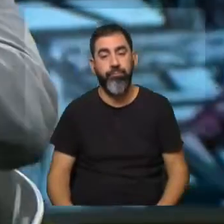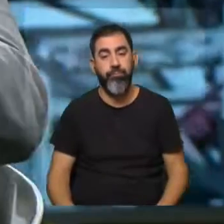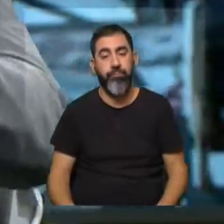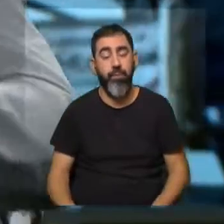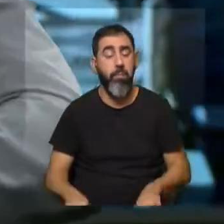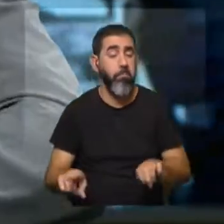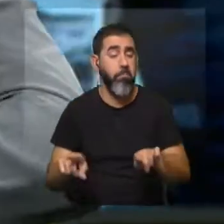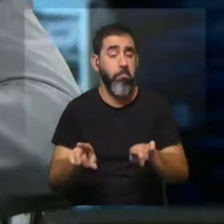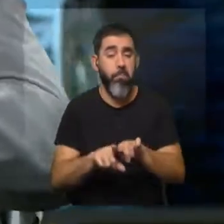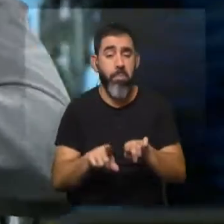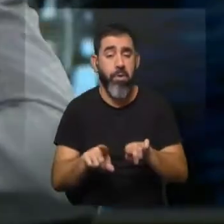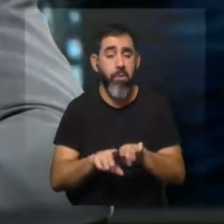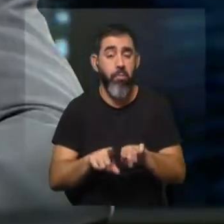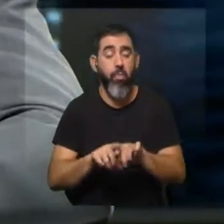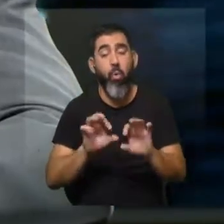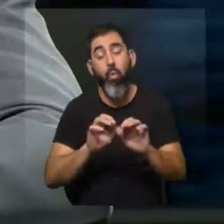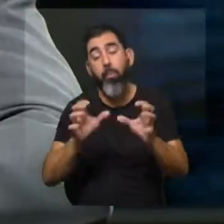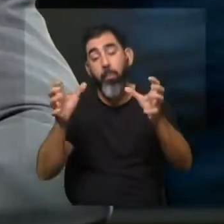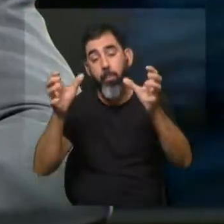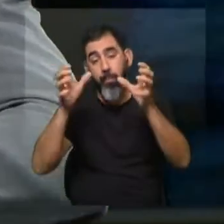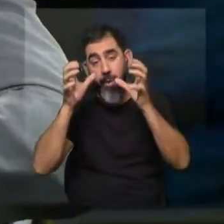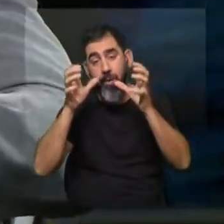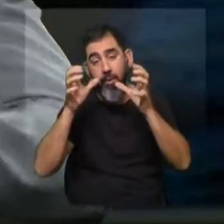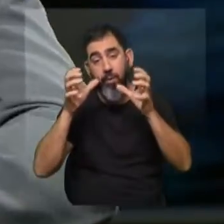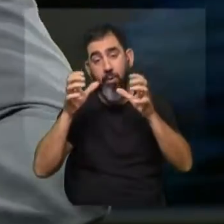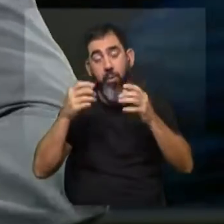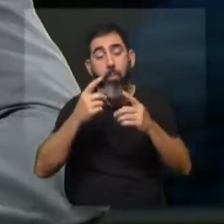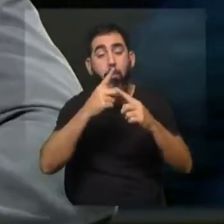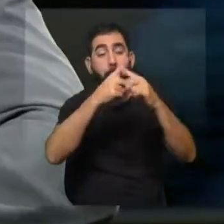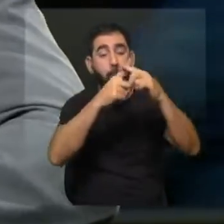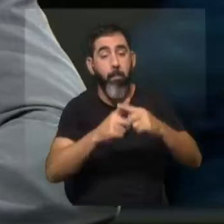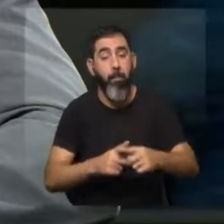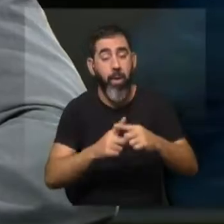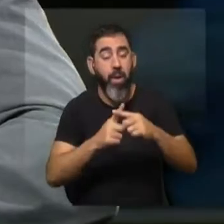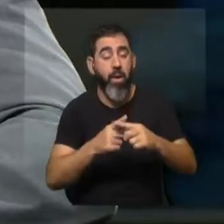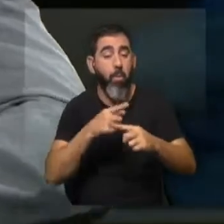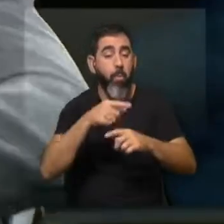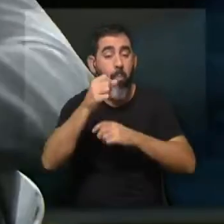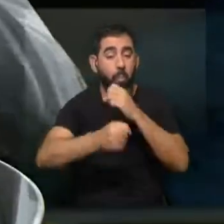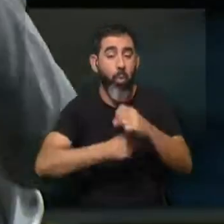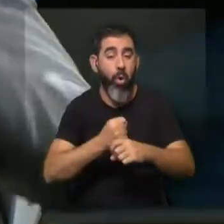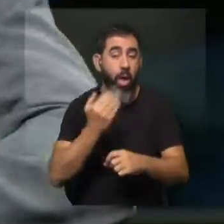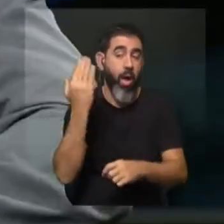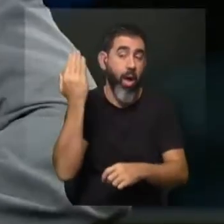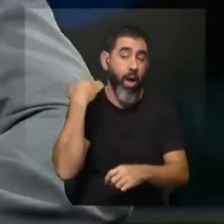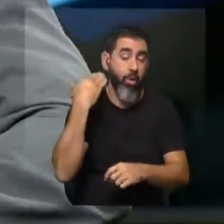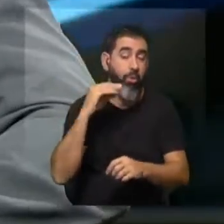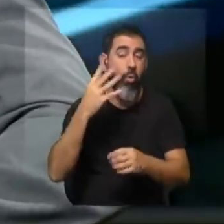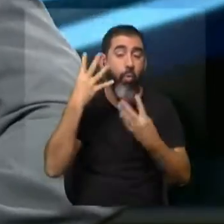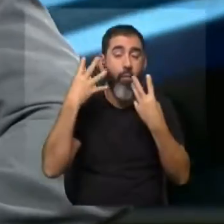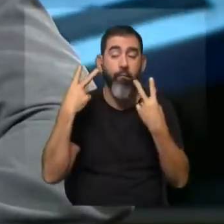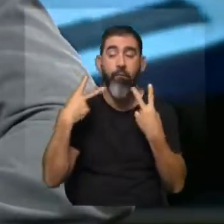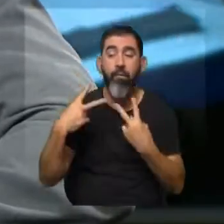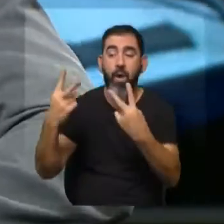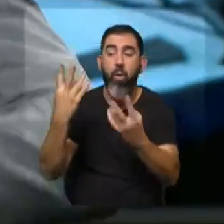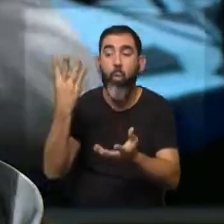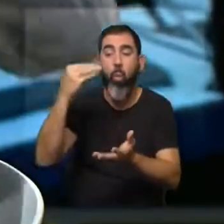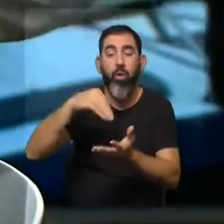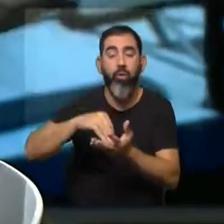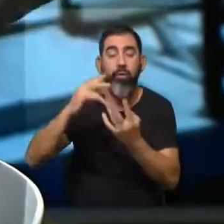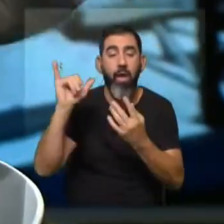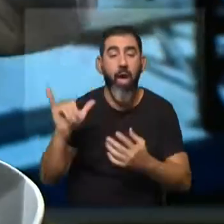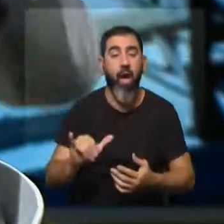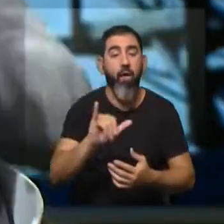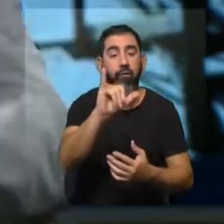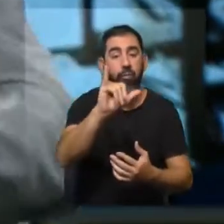misma dosis o al riesgo que implica sacarse una placa por año de tórax, o viajar 4 veces en avión, que uno por estar